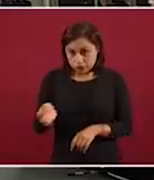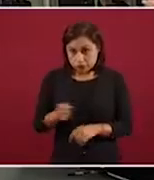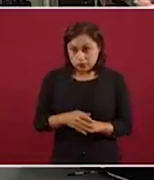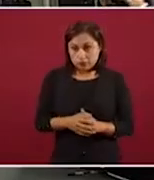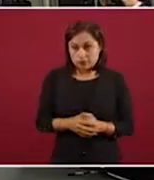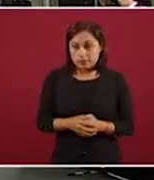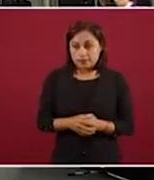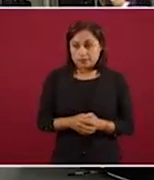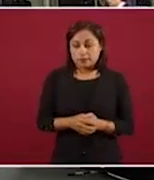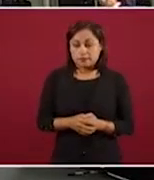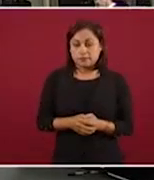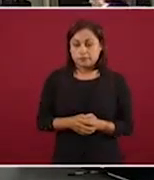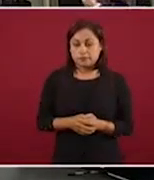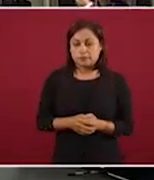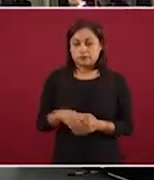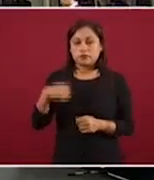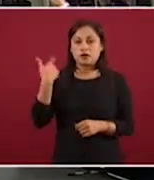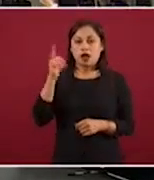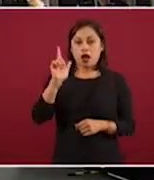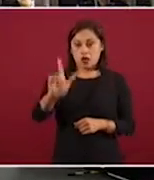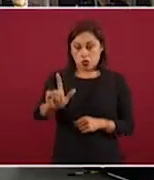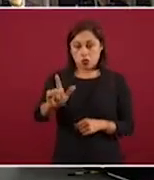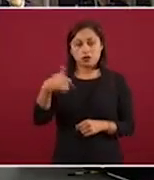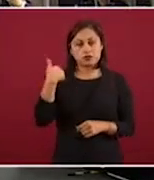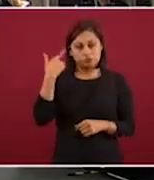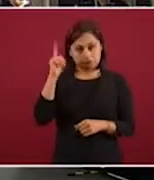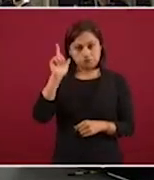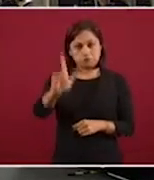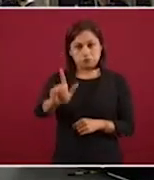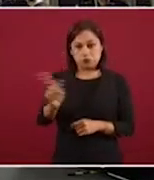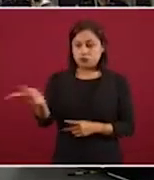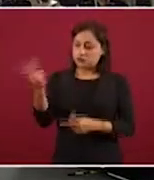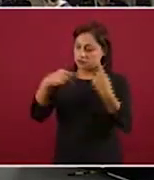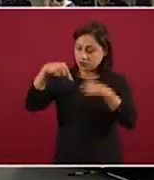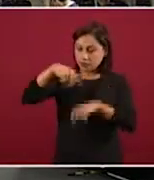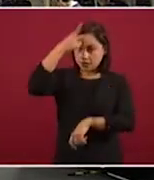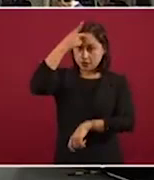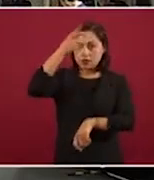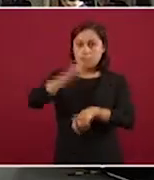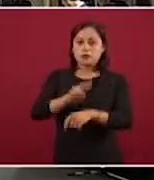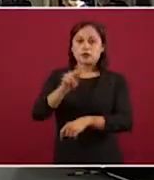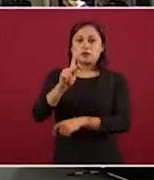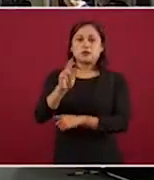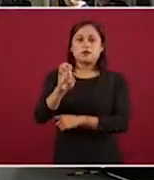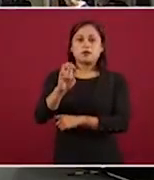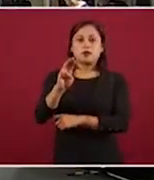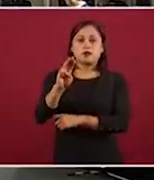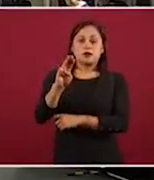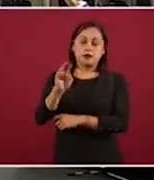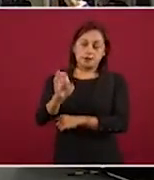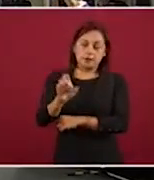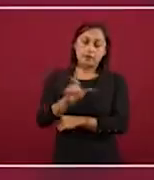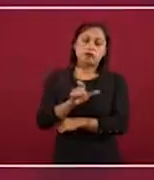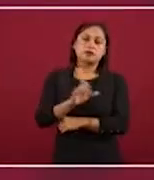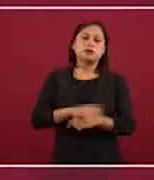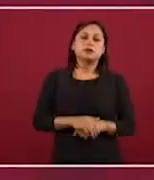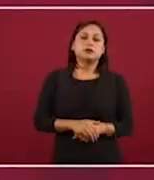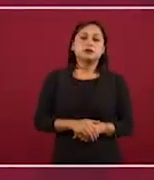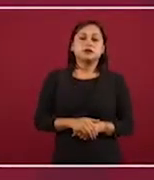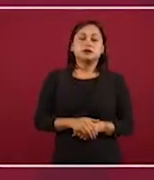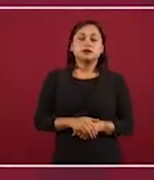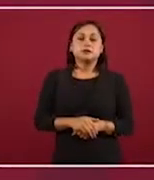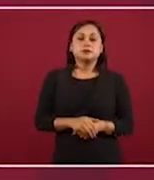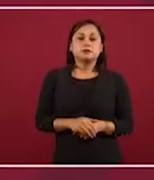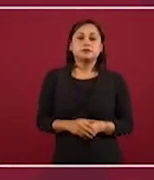este el lunes próximo está el director de pemex para que no se vea que por qué